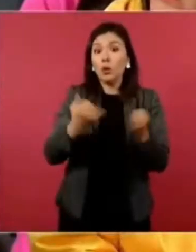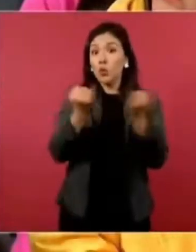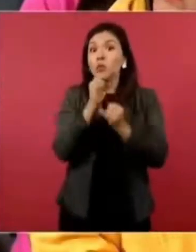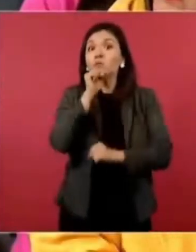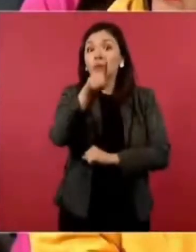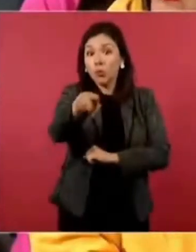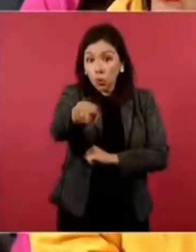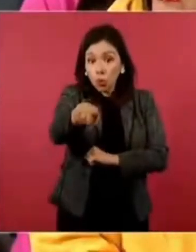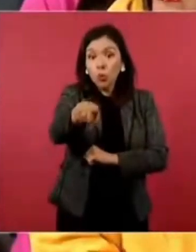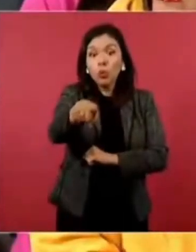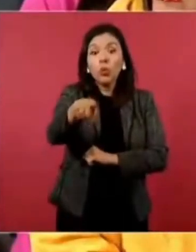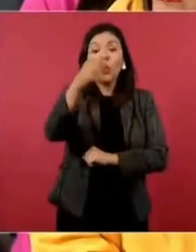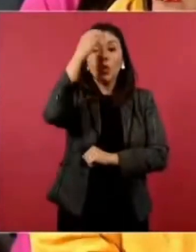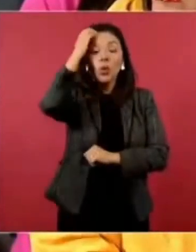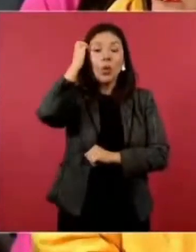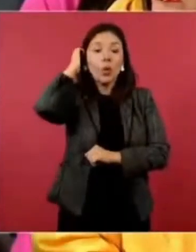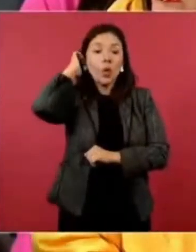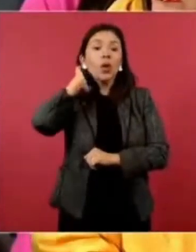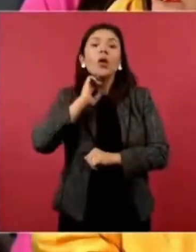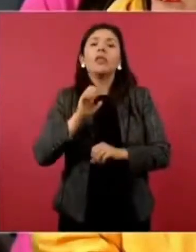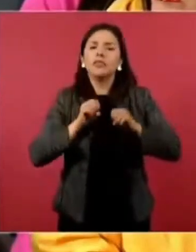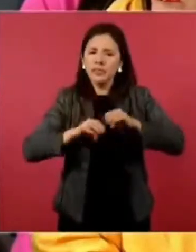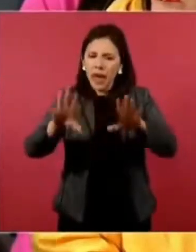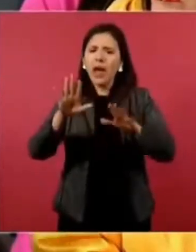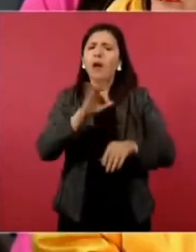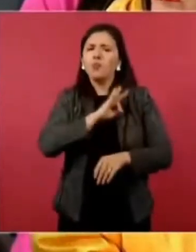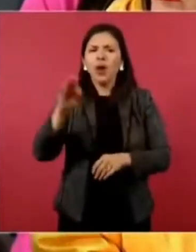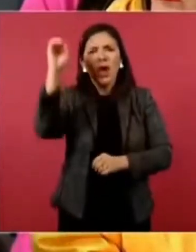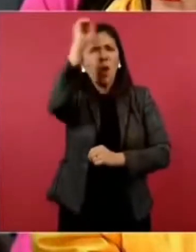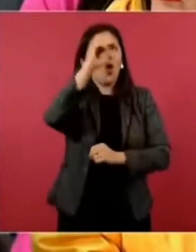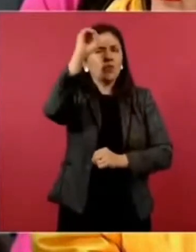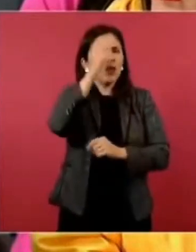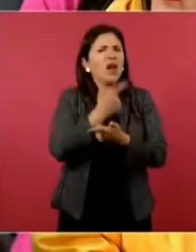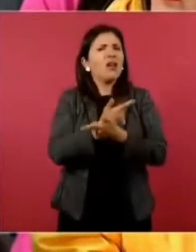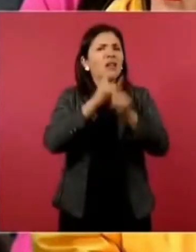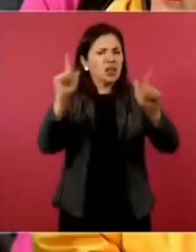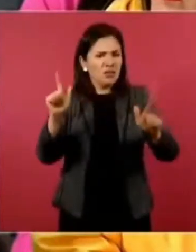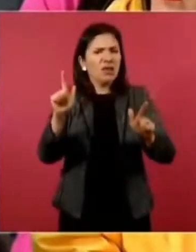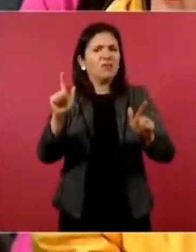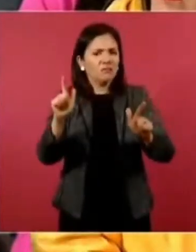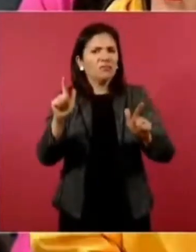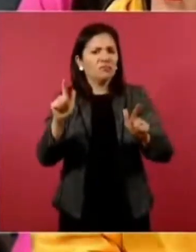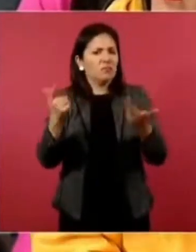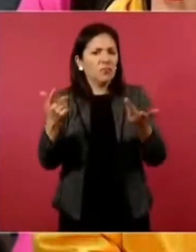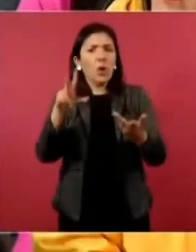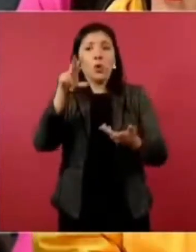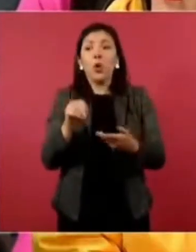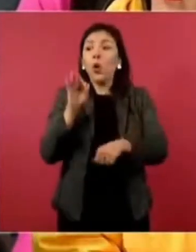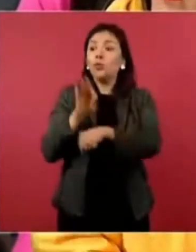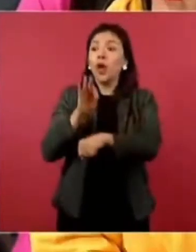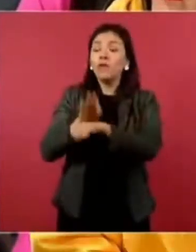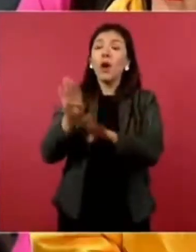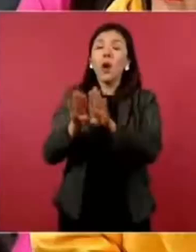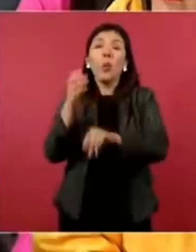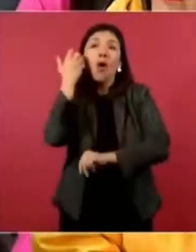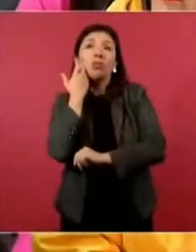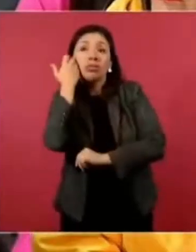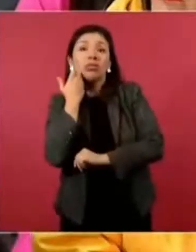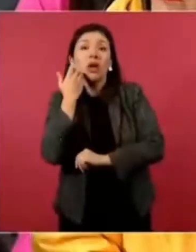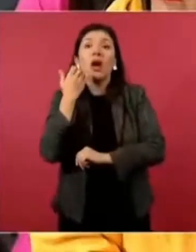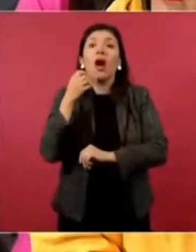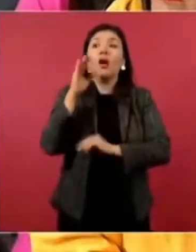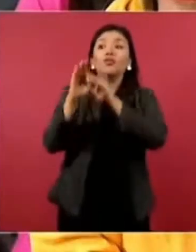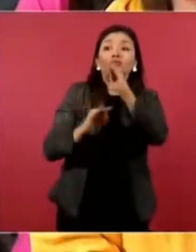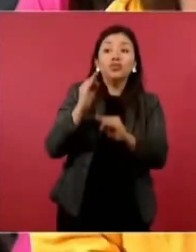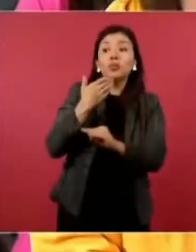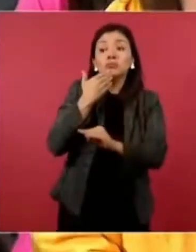permite, es que permitan la crítica, porque les da legitimidad, a final de cuentas, no un periodismo lambiscón, un periodismo barbero,